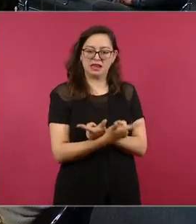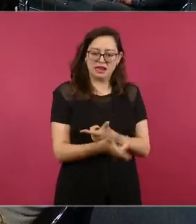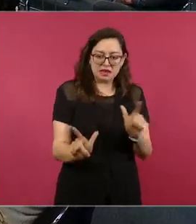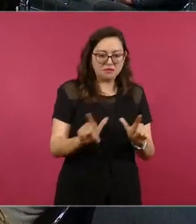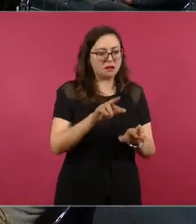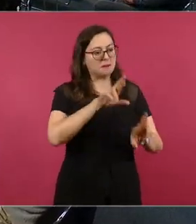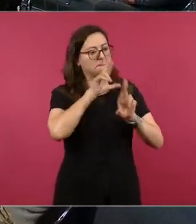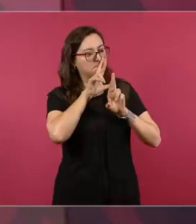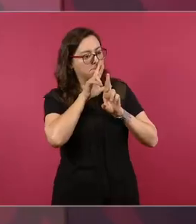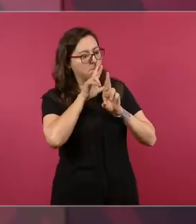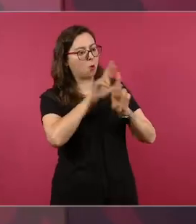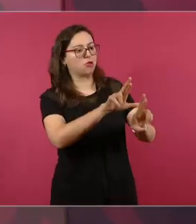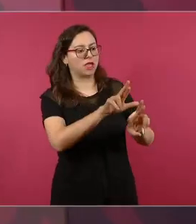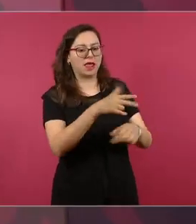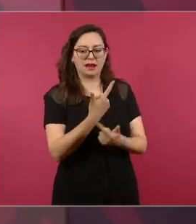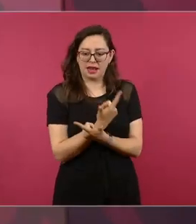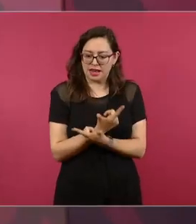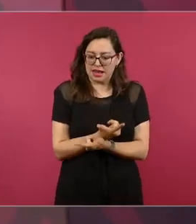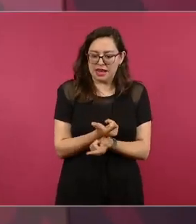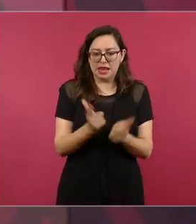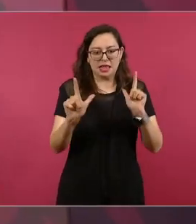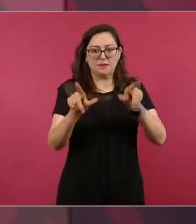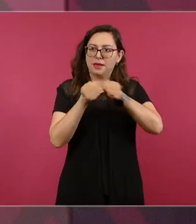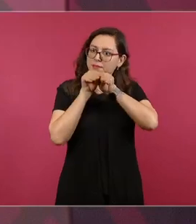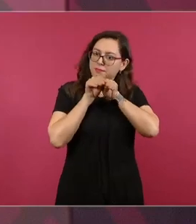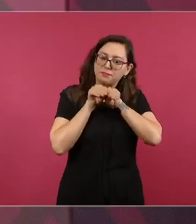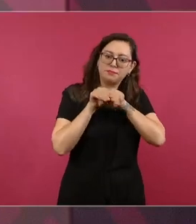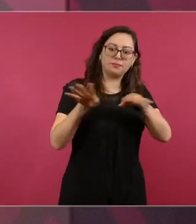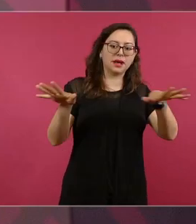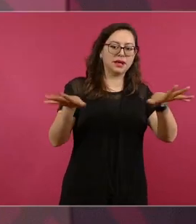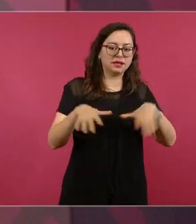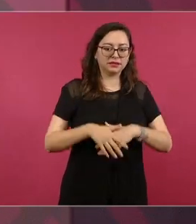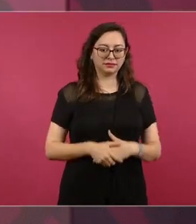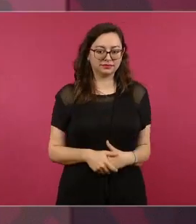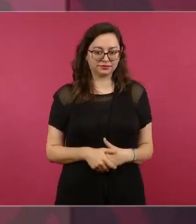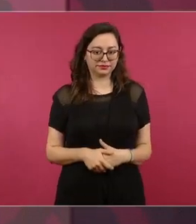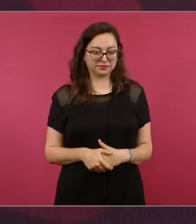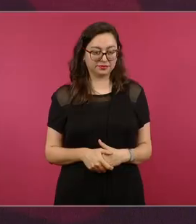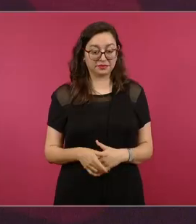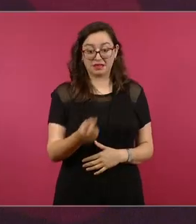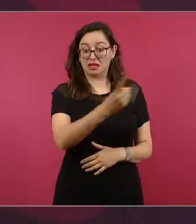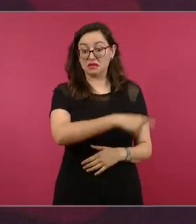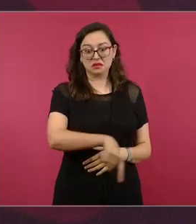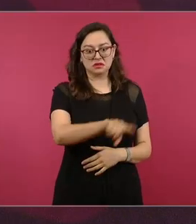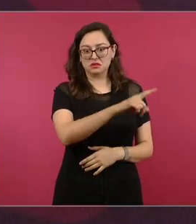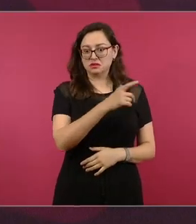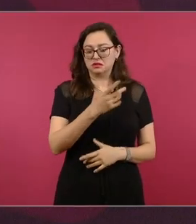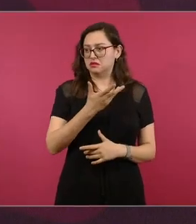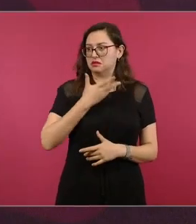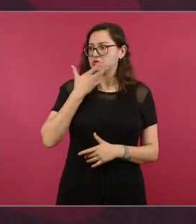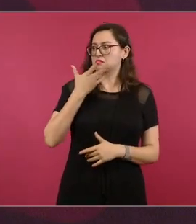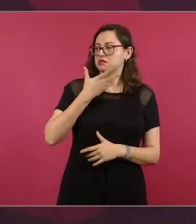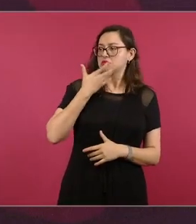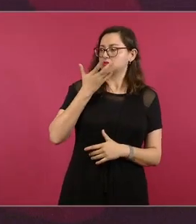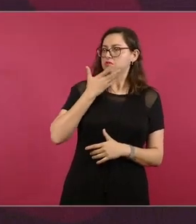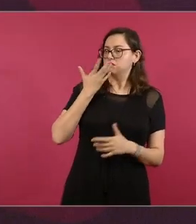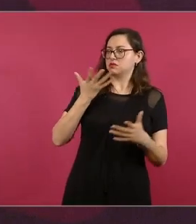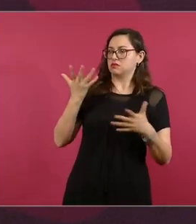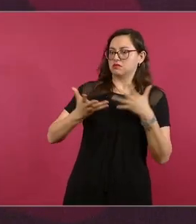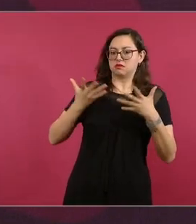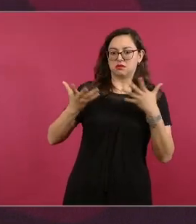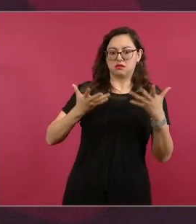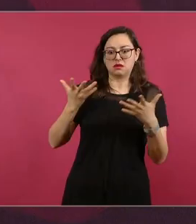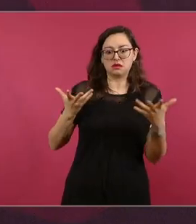pero antes no había eso no existía eran muy poderosos